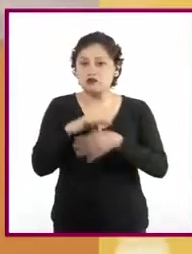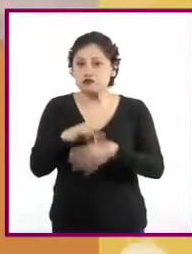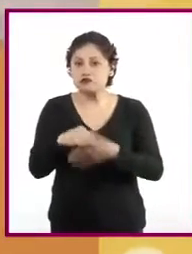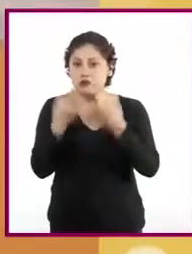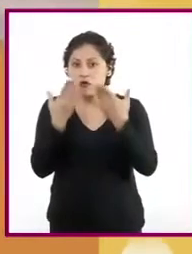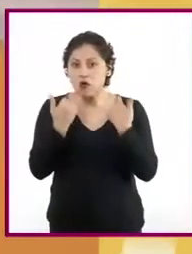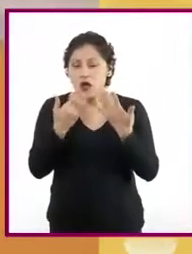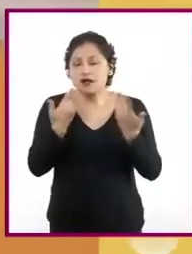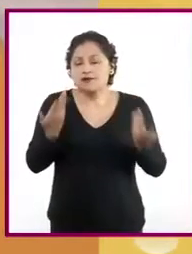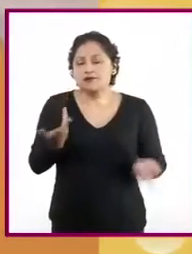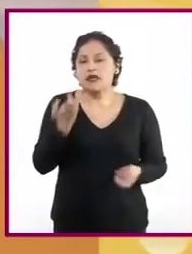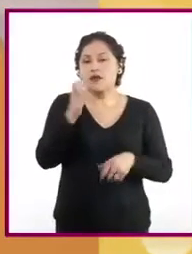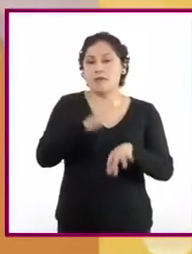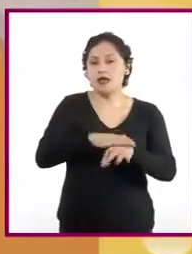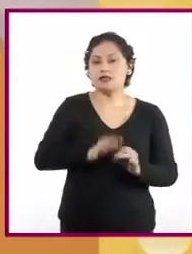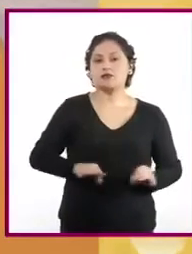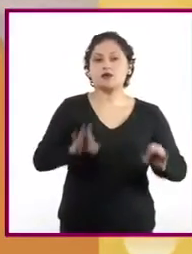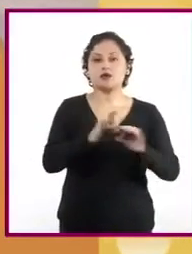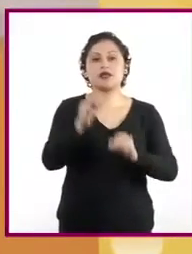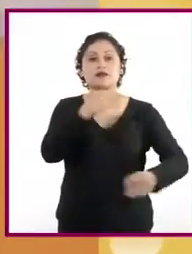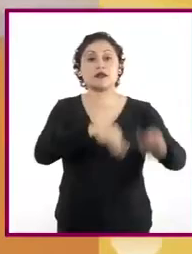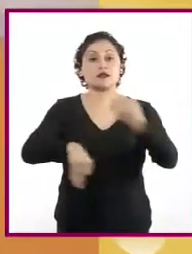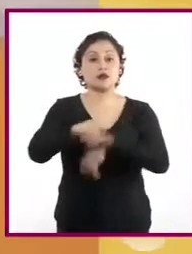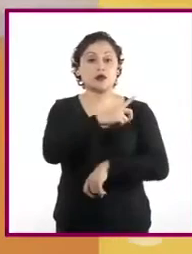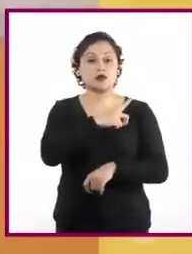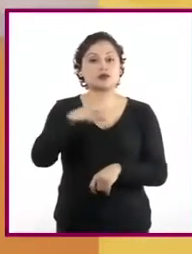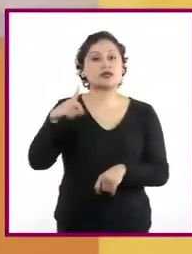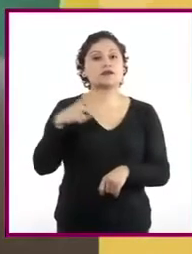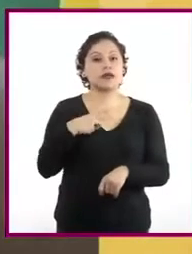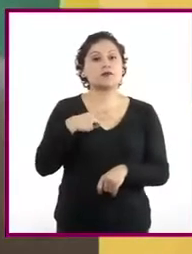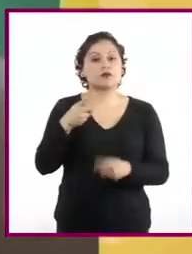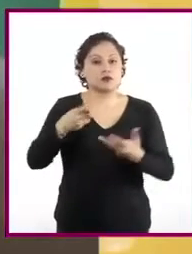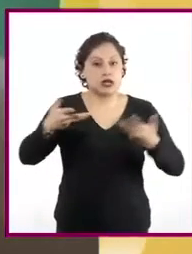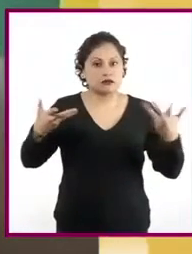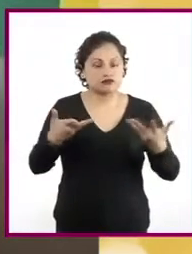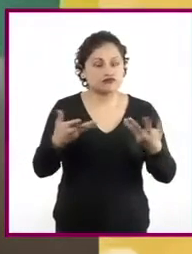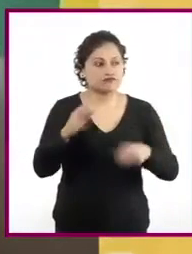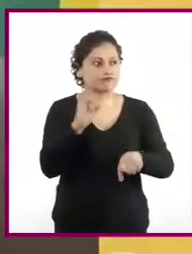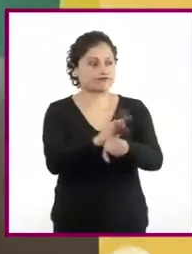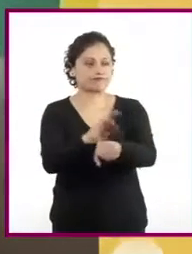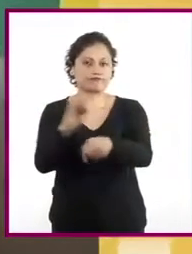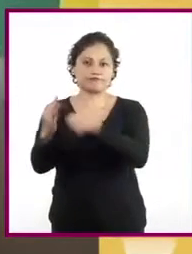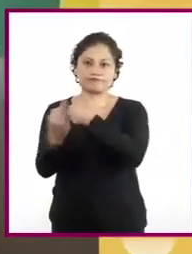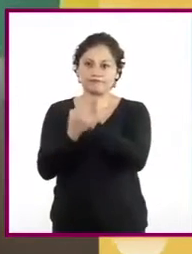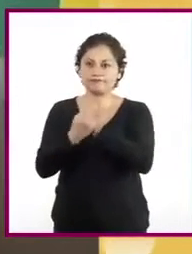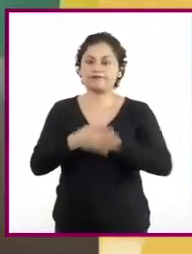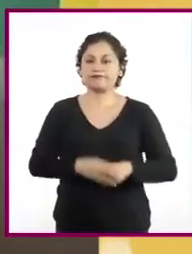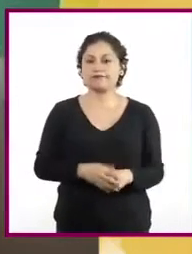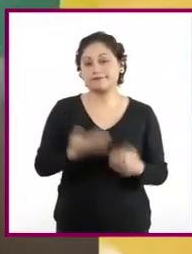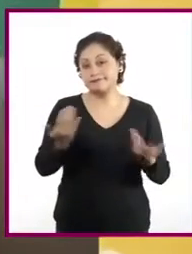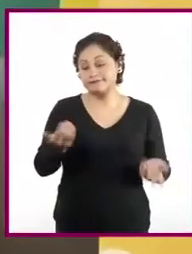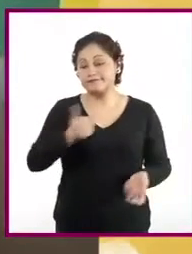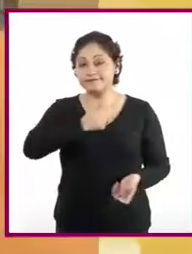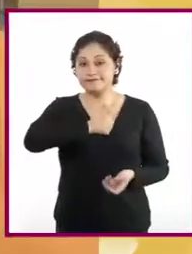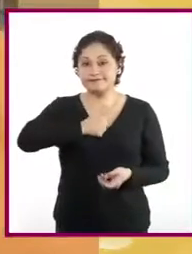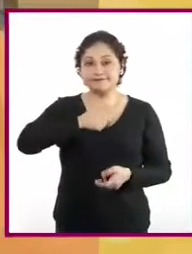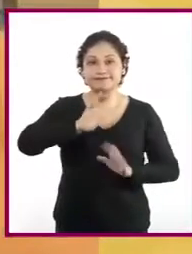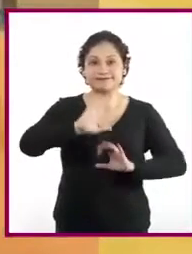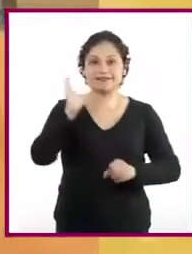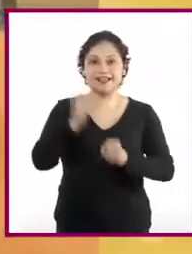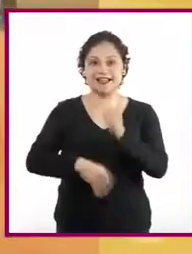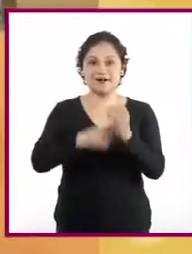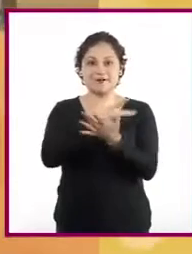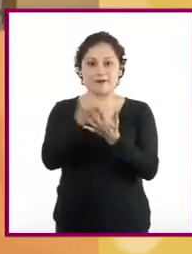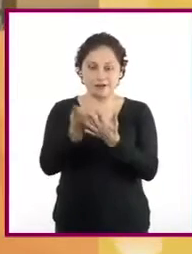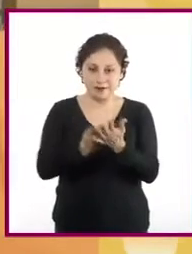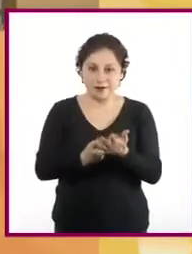gozar todos y todas. Muchísimas gracias. Y bueno, lamentablemente hemos llegado al final del programa y no me